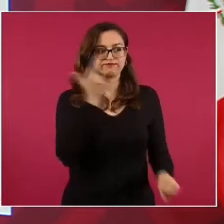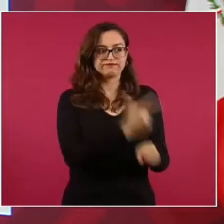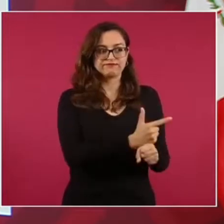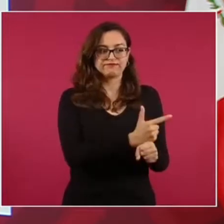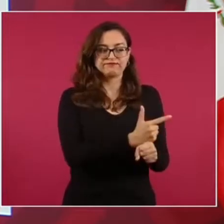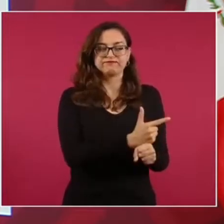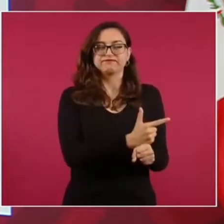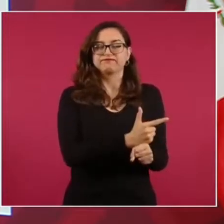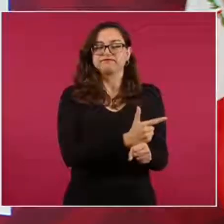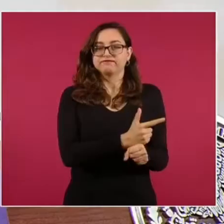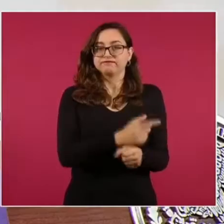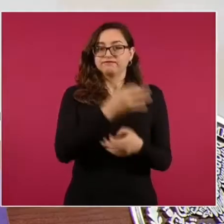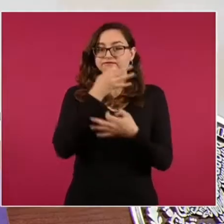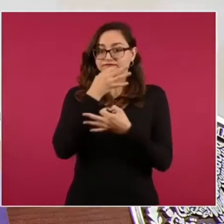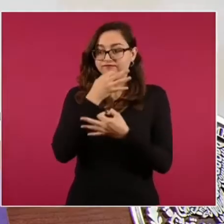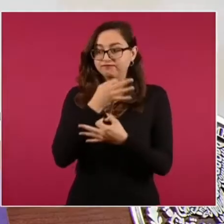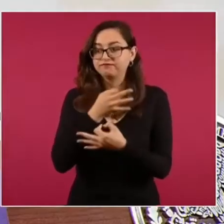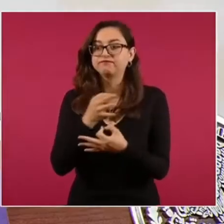públicamente